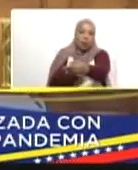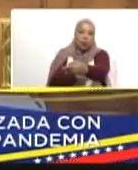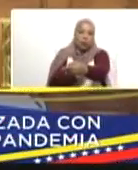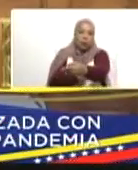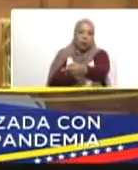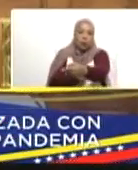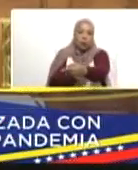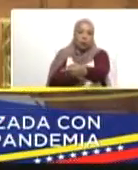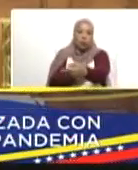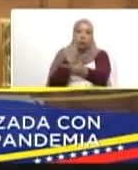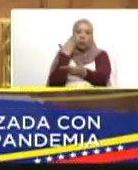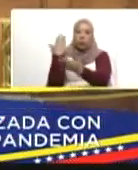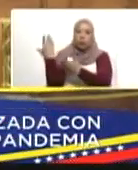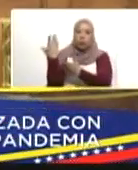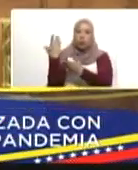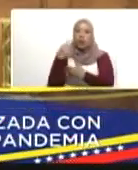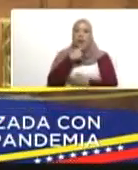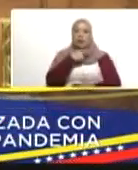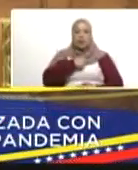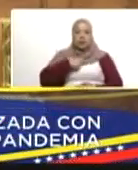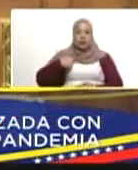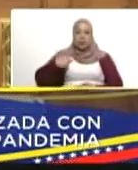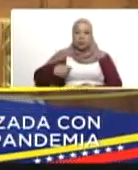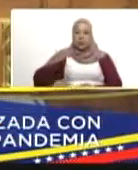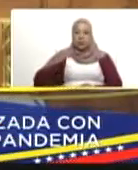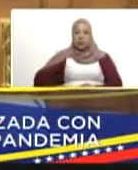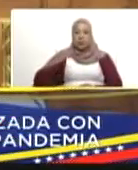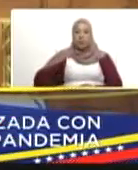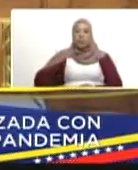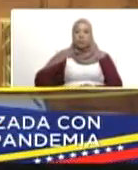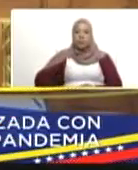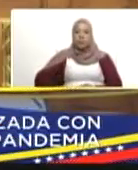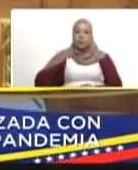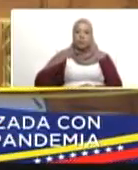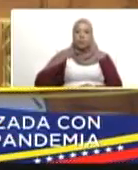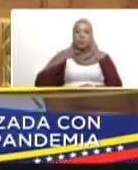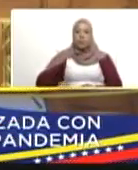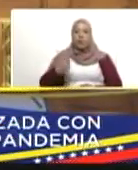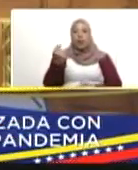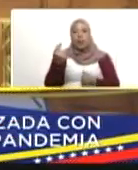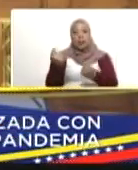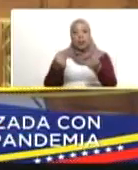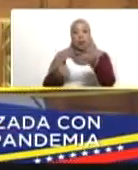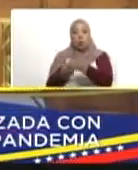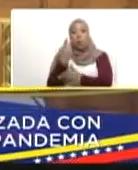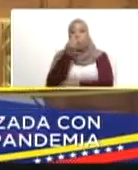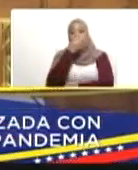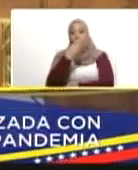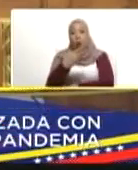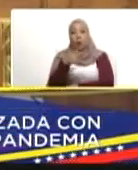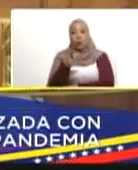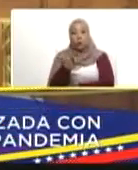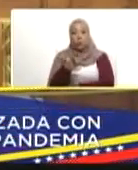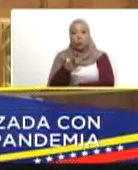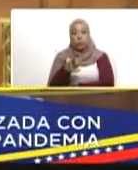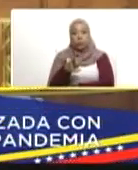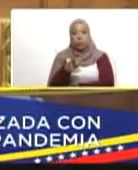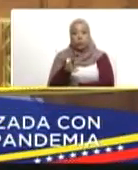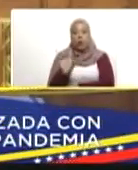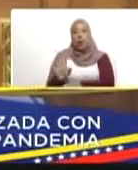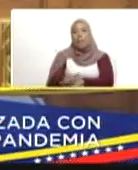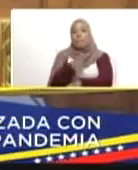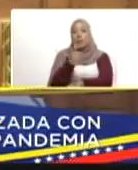aquí presente entre otros la china lo sabe la china que ha hecho el milagro económico y es la